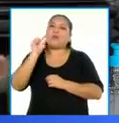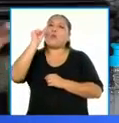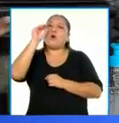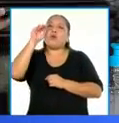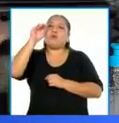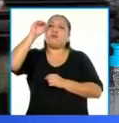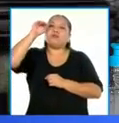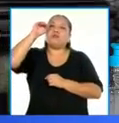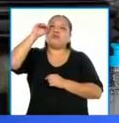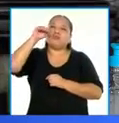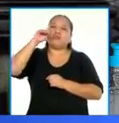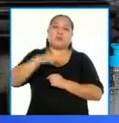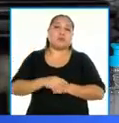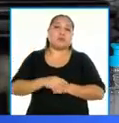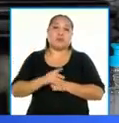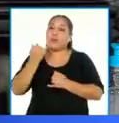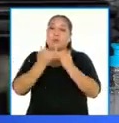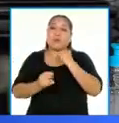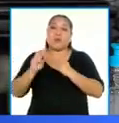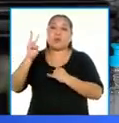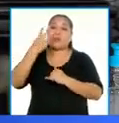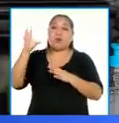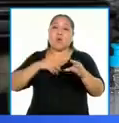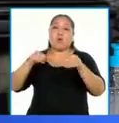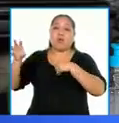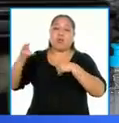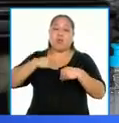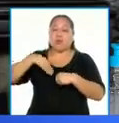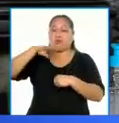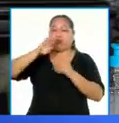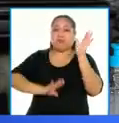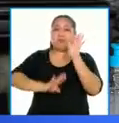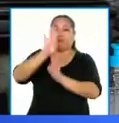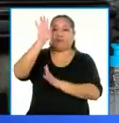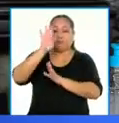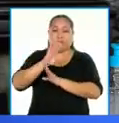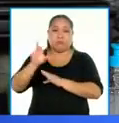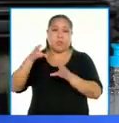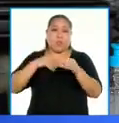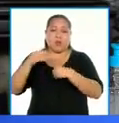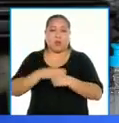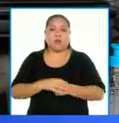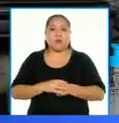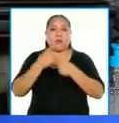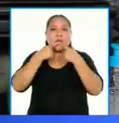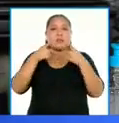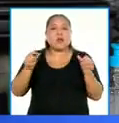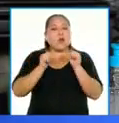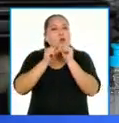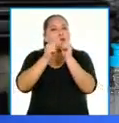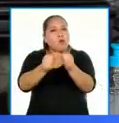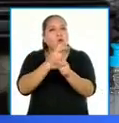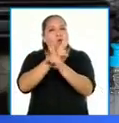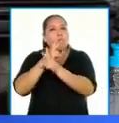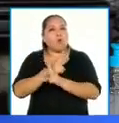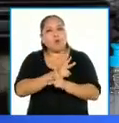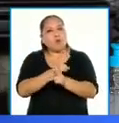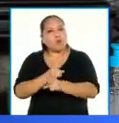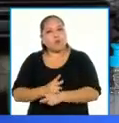hemos salido de esta segunda ola. El mensaje, por favor, es seguirnos cuidando.